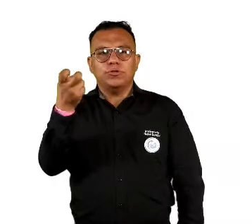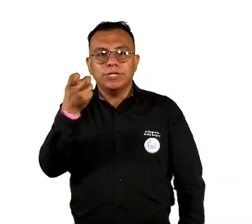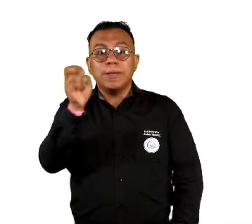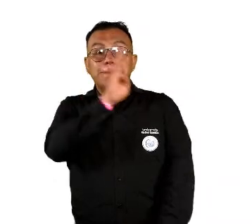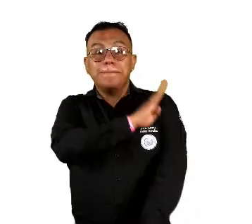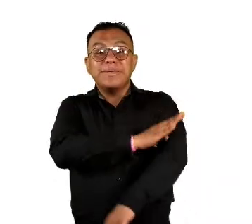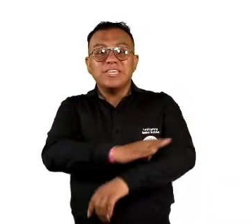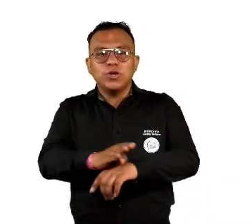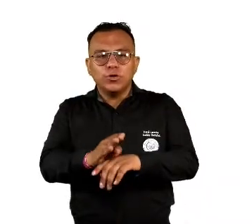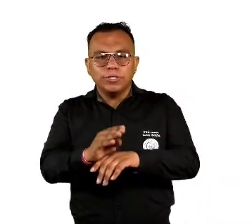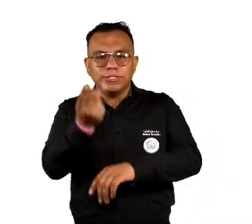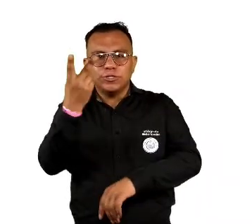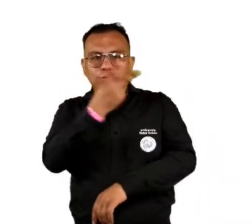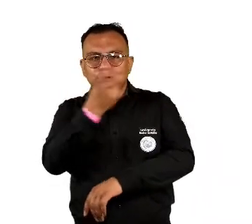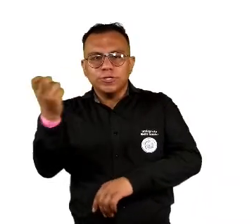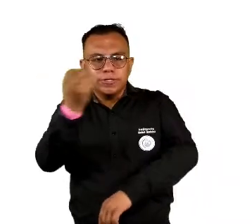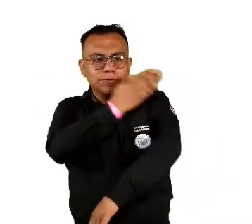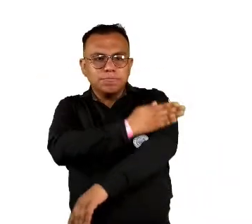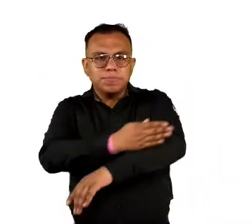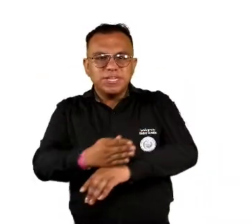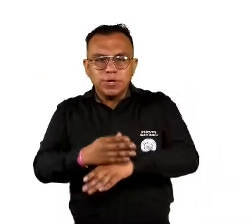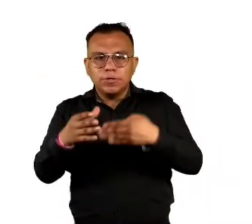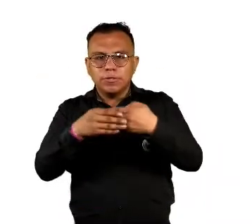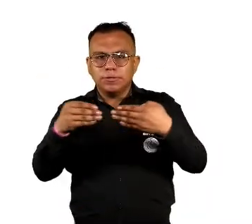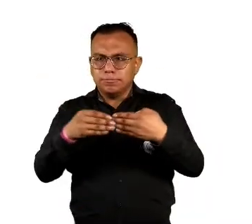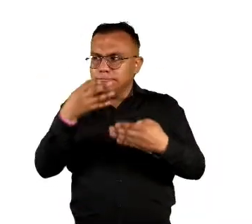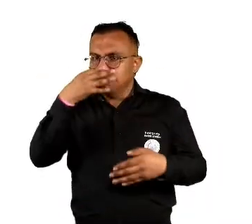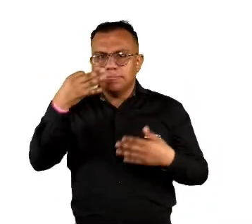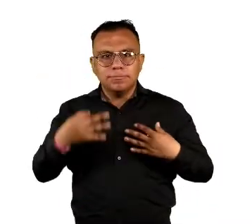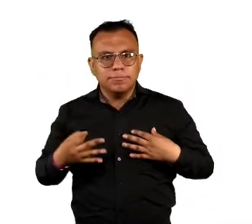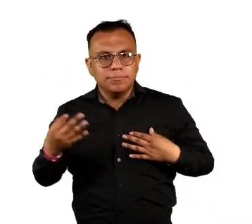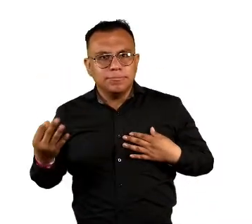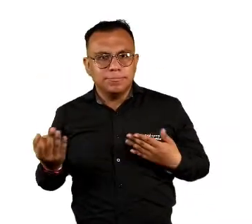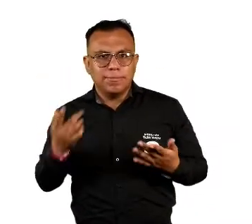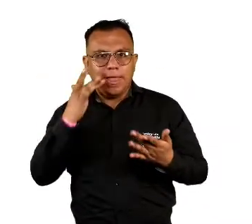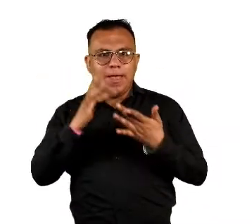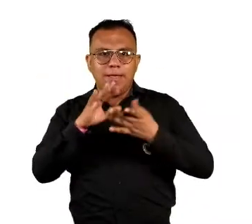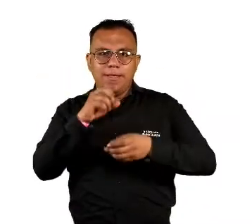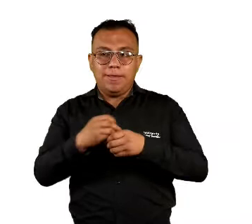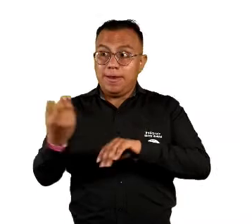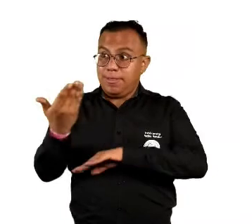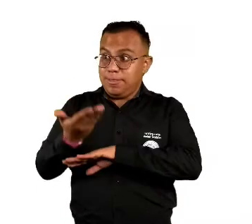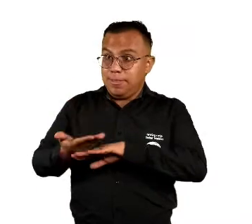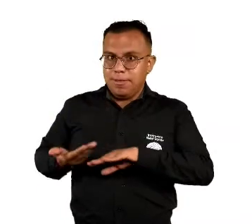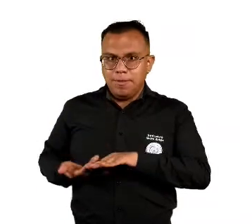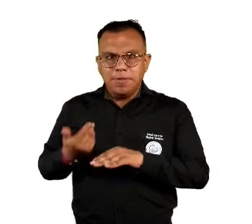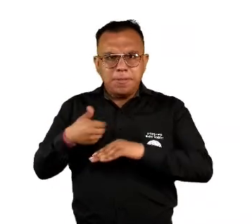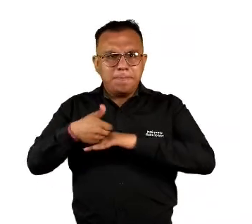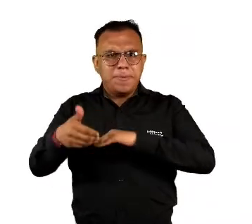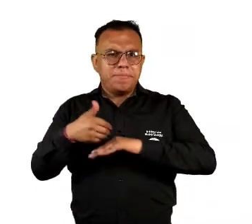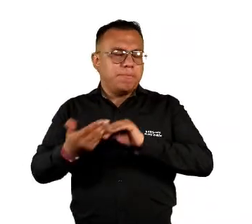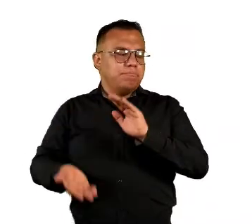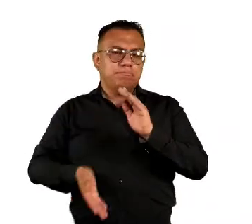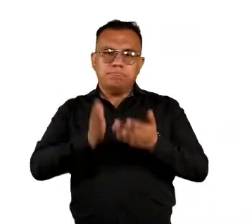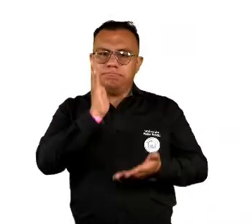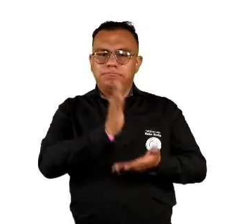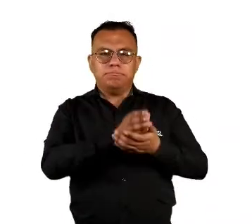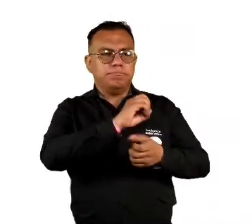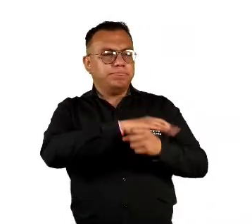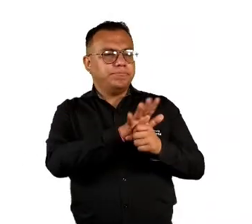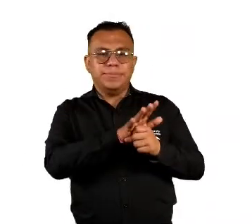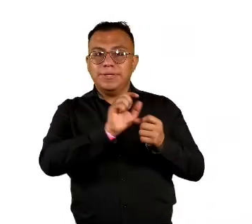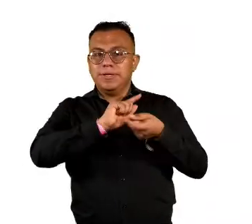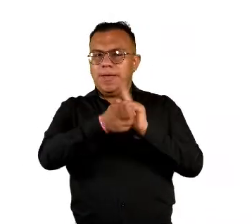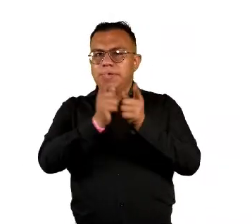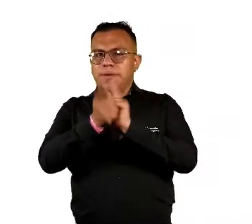billones de dólares a nivel mundial es cierta la demanda explotó por el confinamiento el entrenamientos